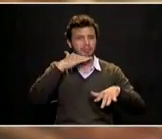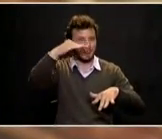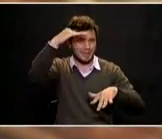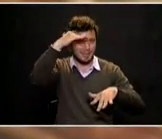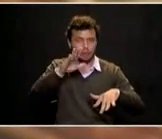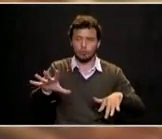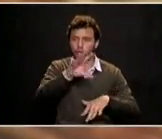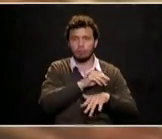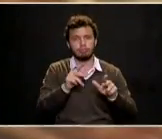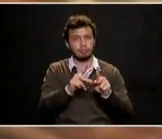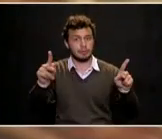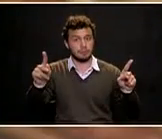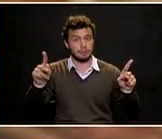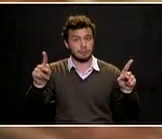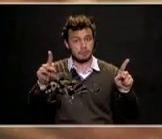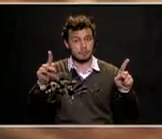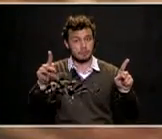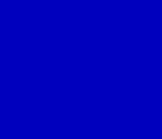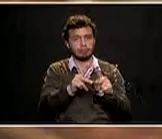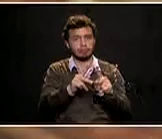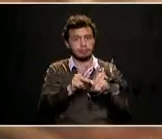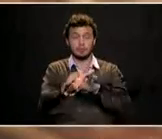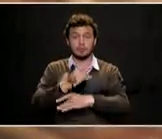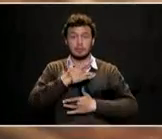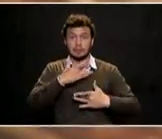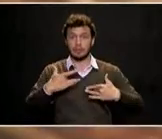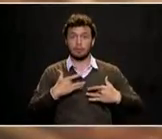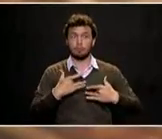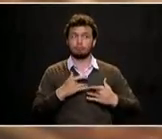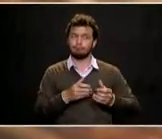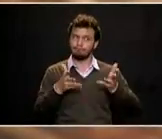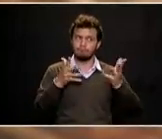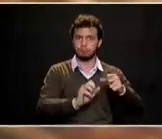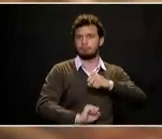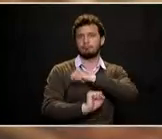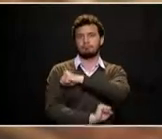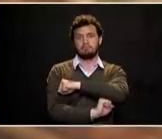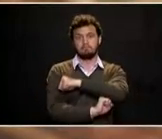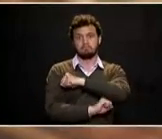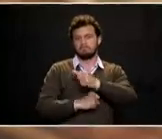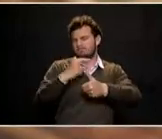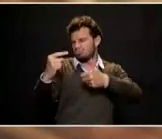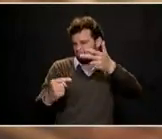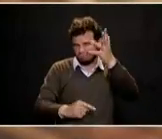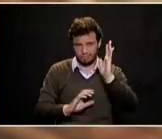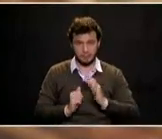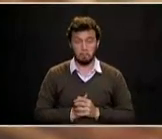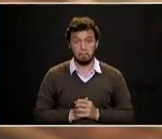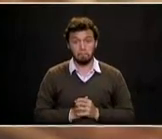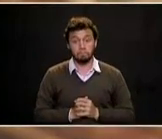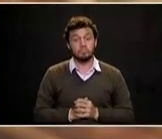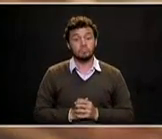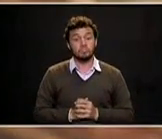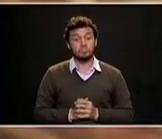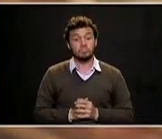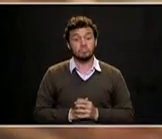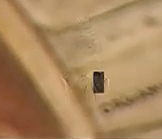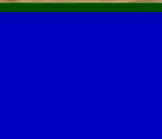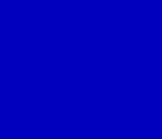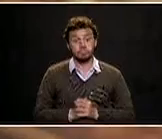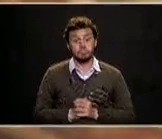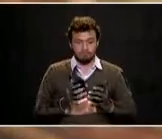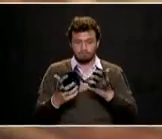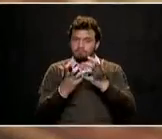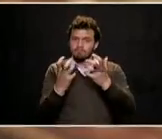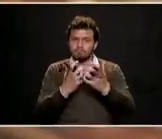seguir fortaleciendo las instituciones, etcétera. La articulación y el fortalecimiento de estos sistemas nos va a permitir